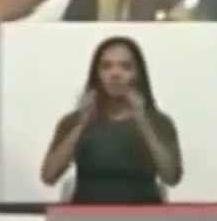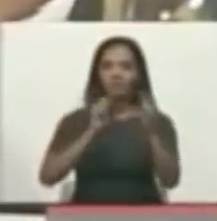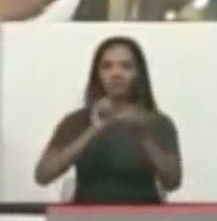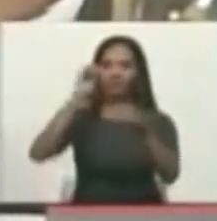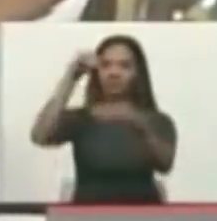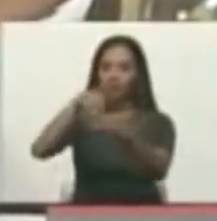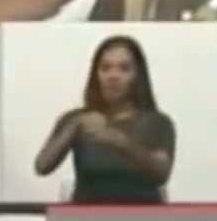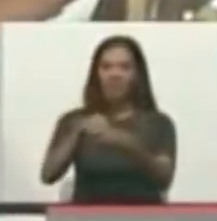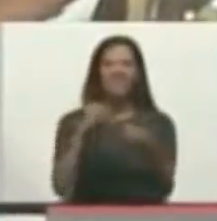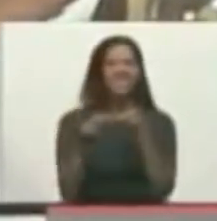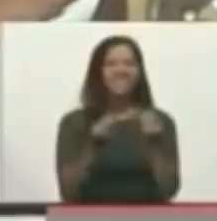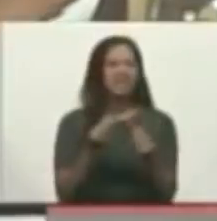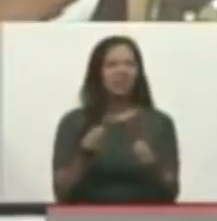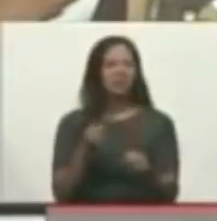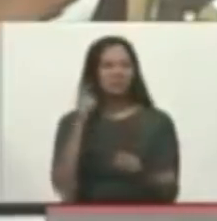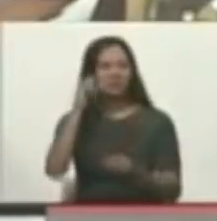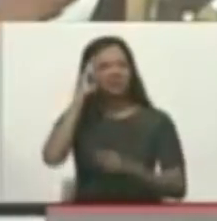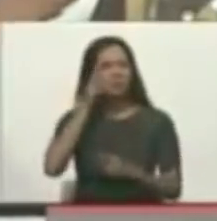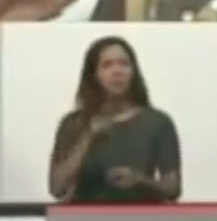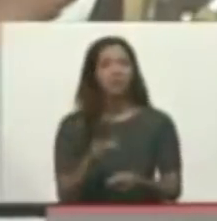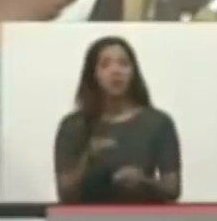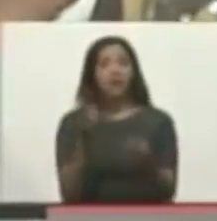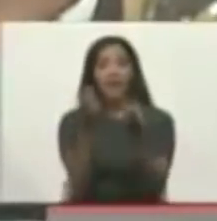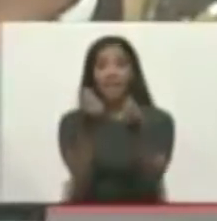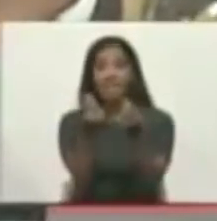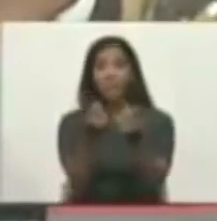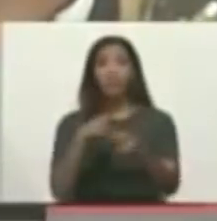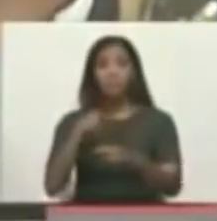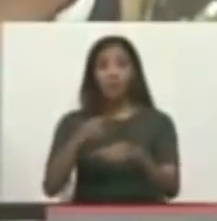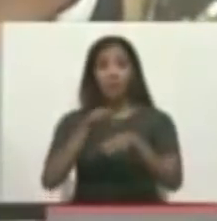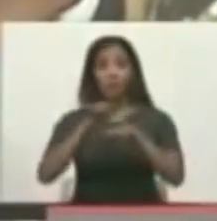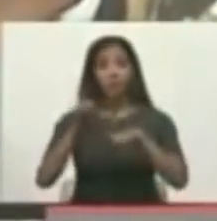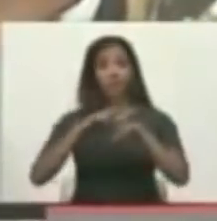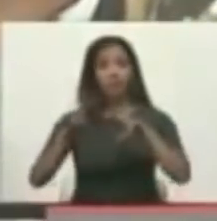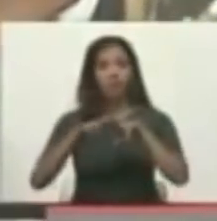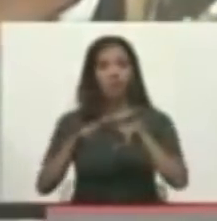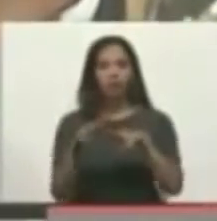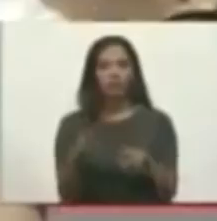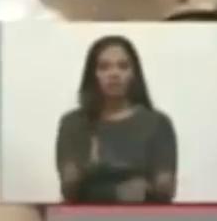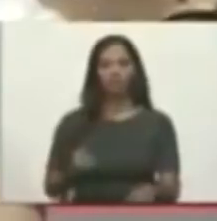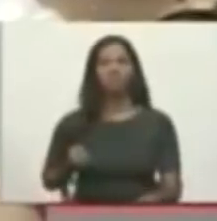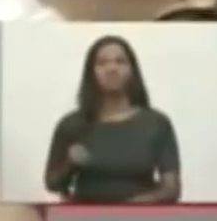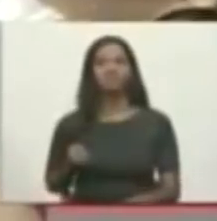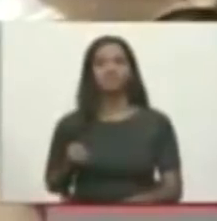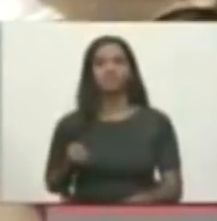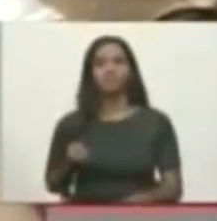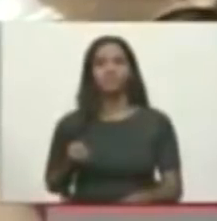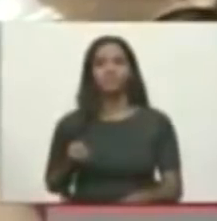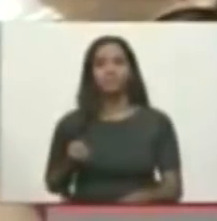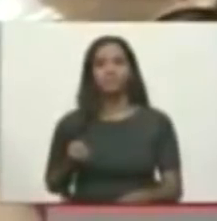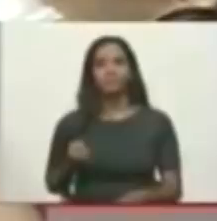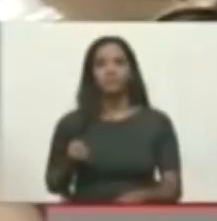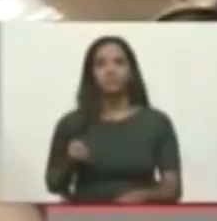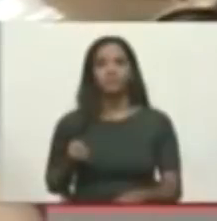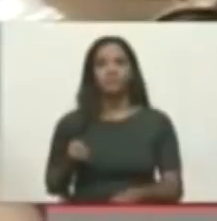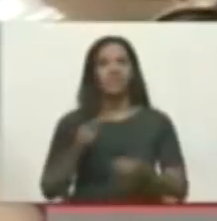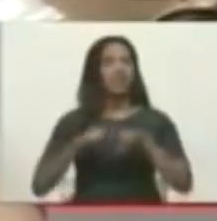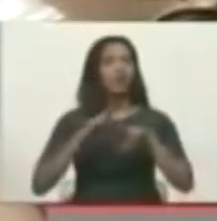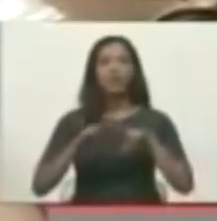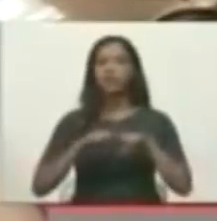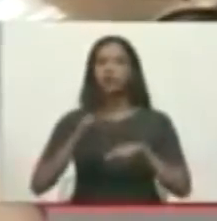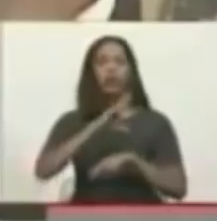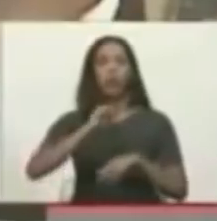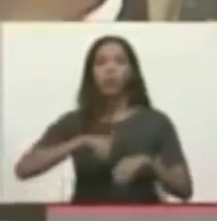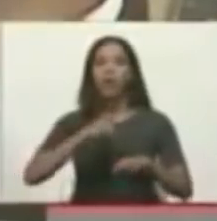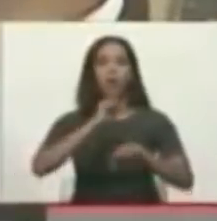estos miserables? Esa plata para el pago de las operaciones de los niños la retuvieron. Y los niños no se pueden